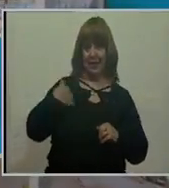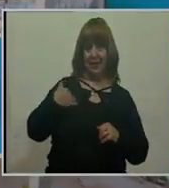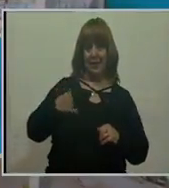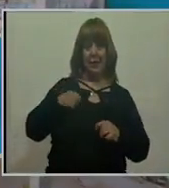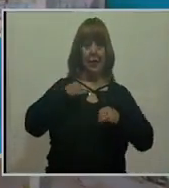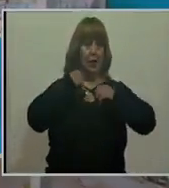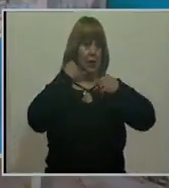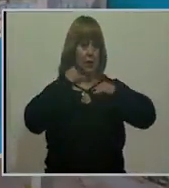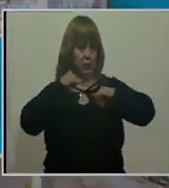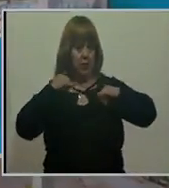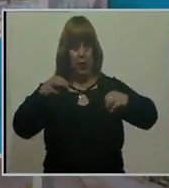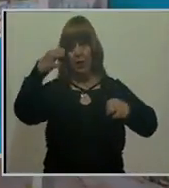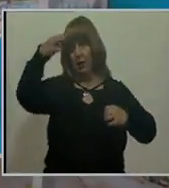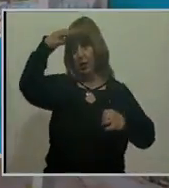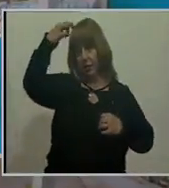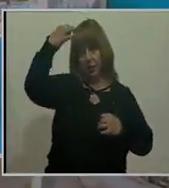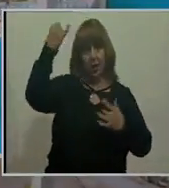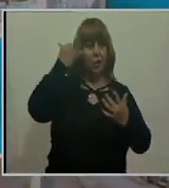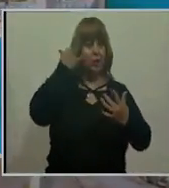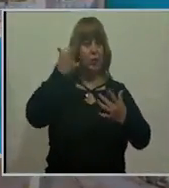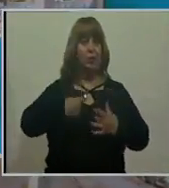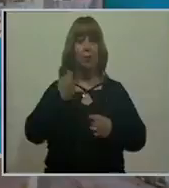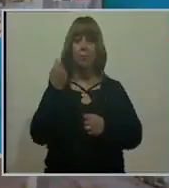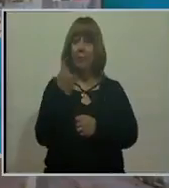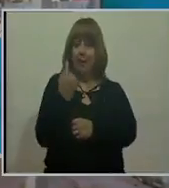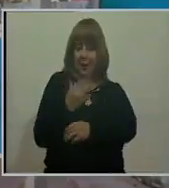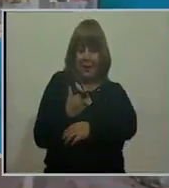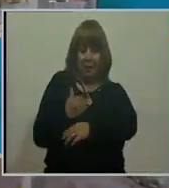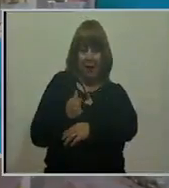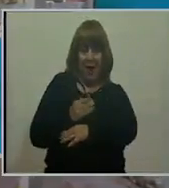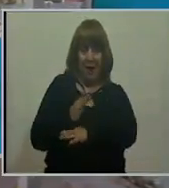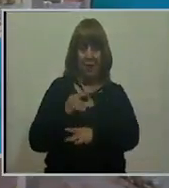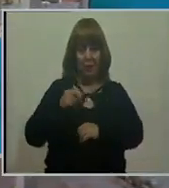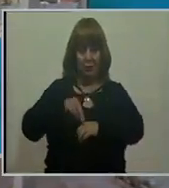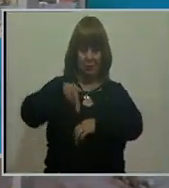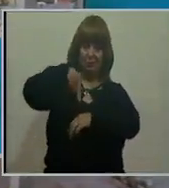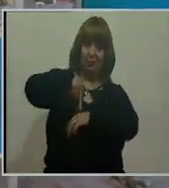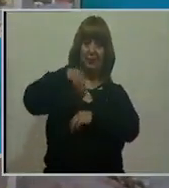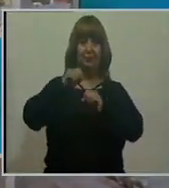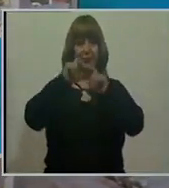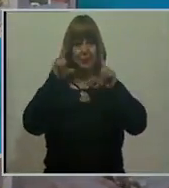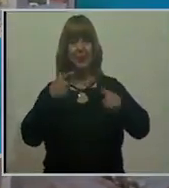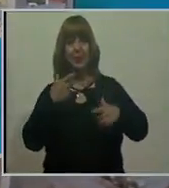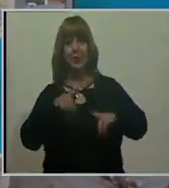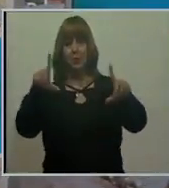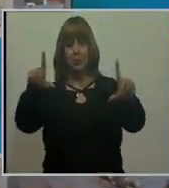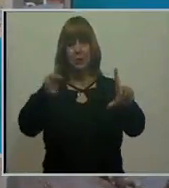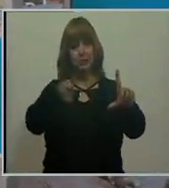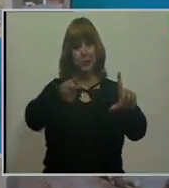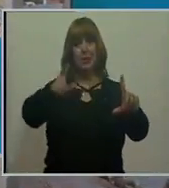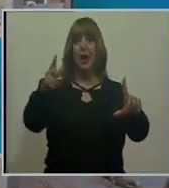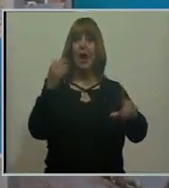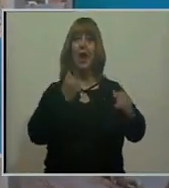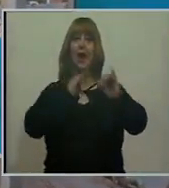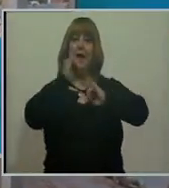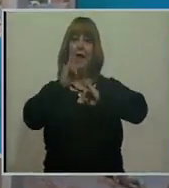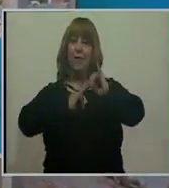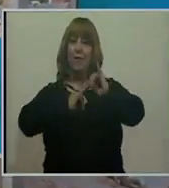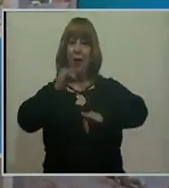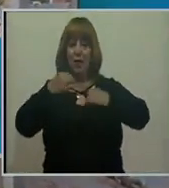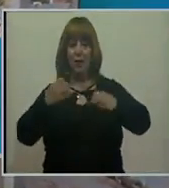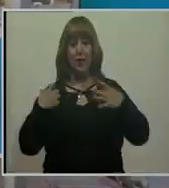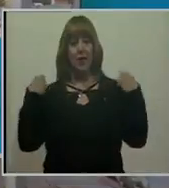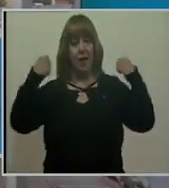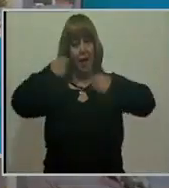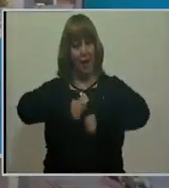noticias, espectáculo, a primera hora de la mañana para que usted se levante bien, bien informado y bien, bien abrigado.